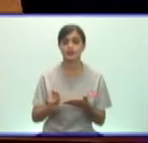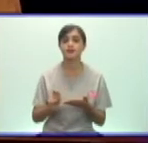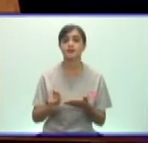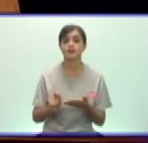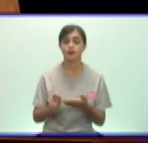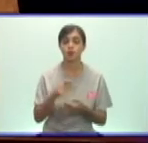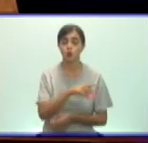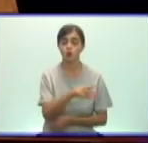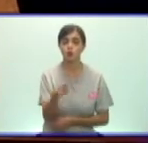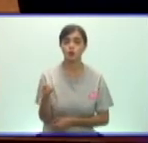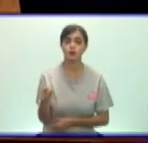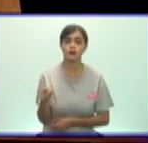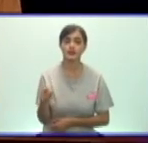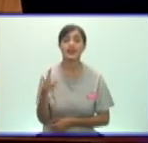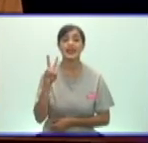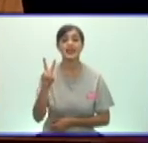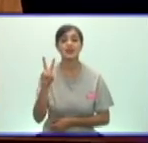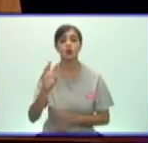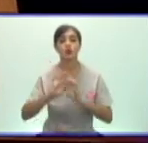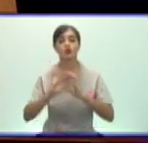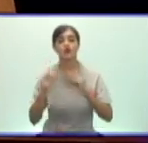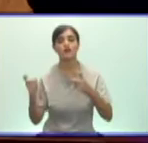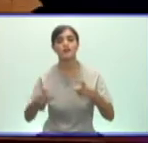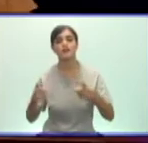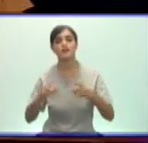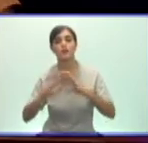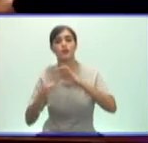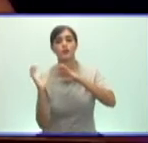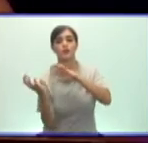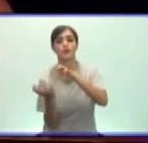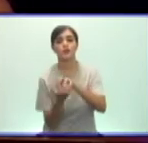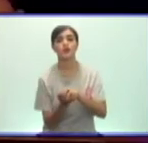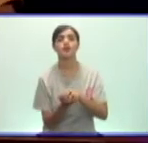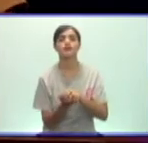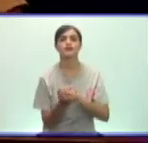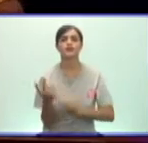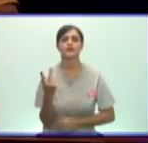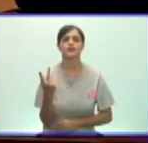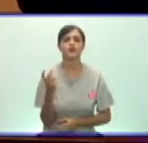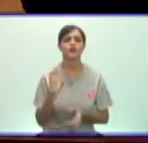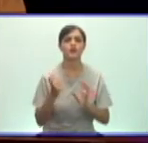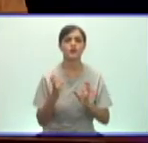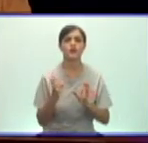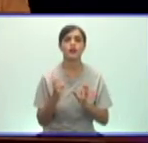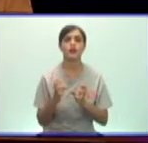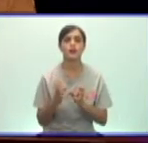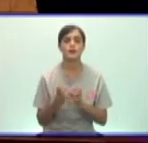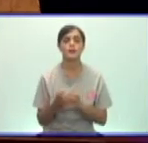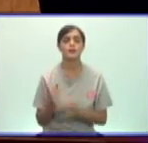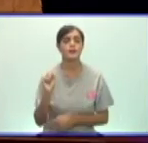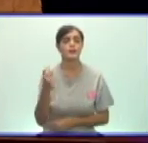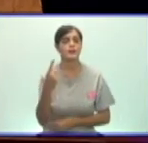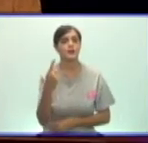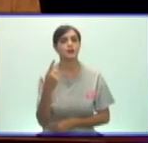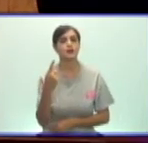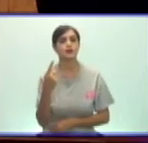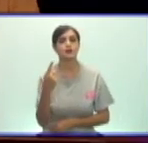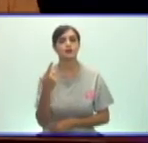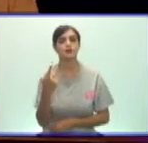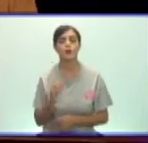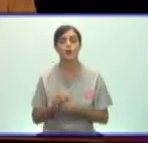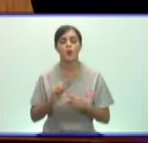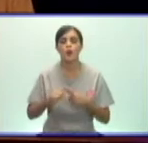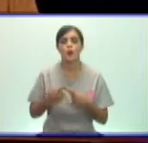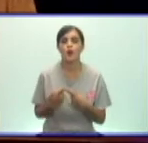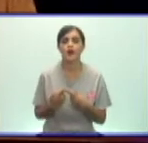esa Segunda Guerra Mundial tuvo un doble carácter. Primero, ese carácter injusto, ¿verdad? Ustedes recordarán. Y segundo, por qué fue adquiriendo,